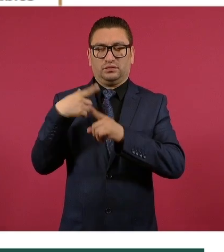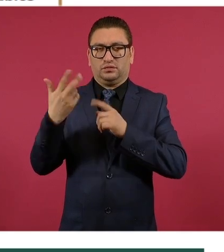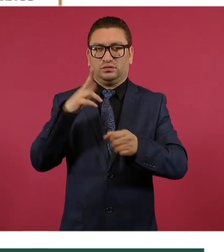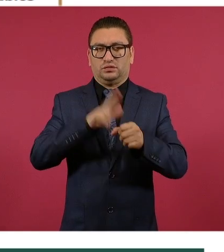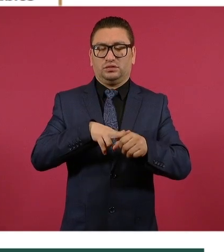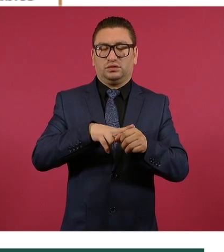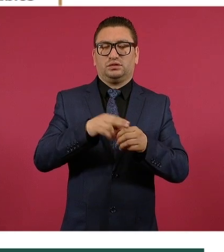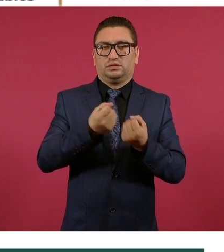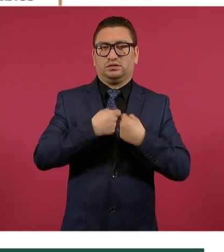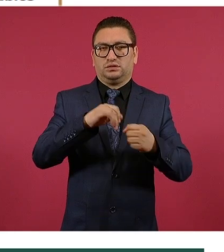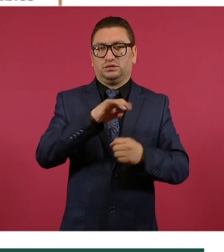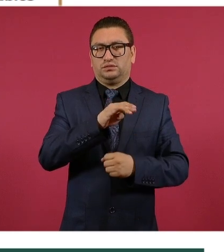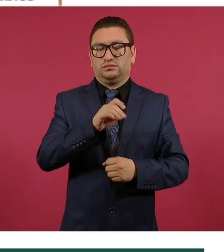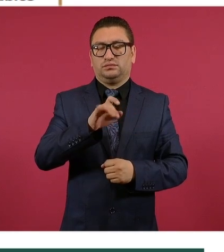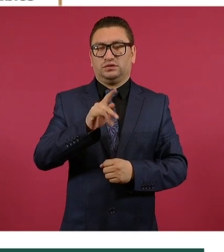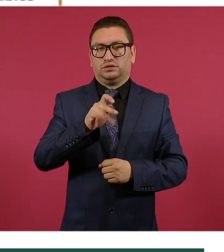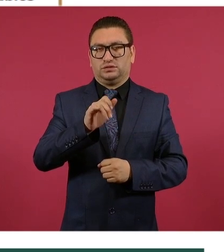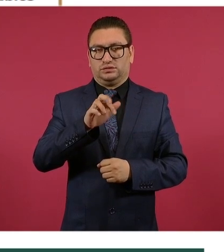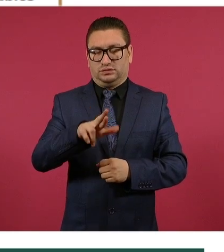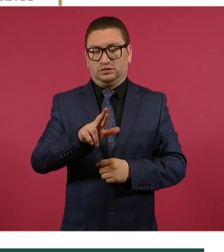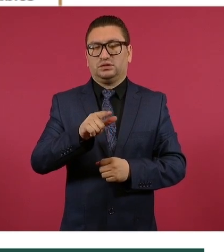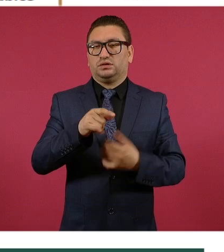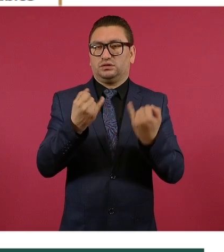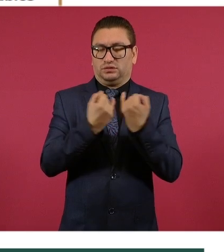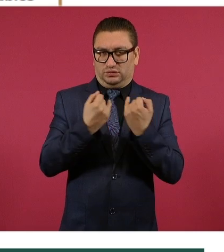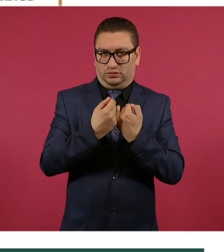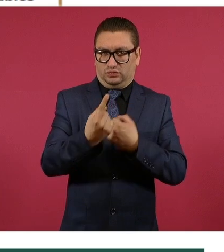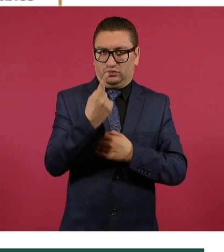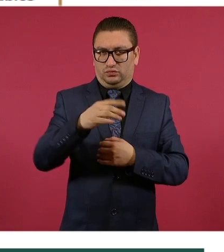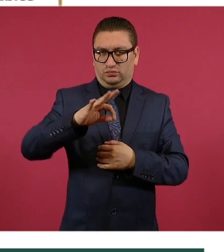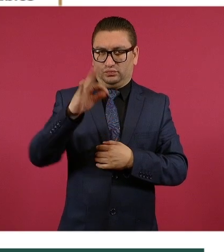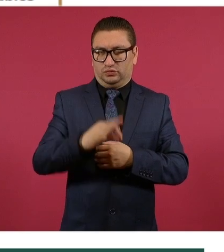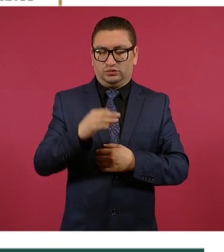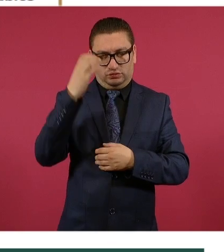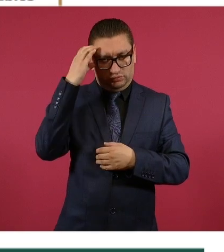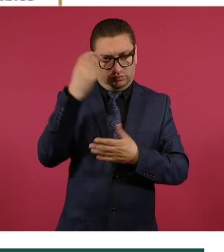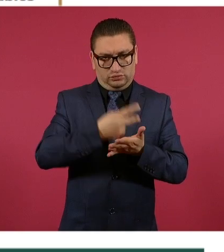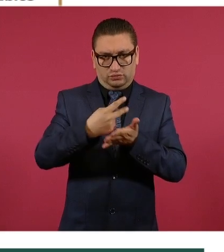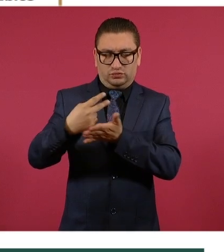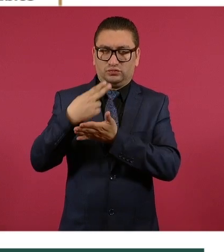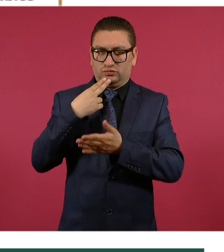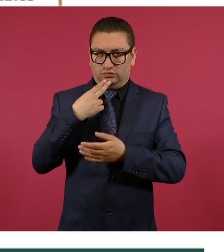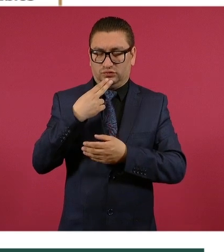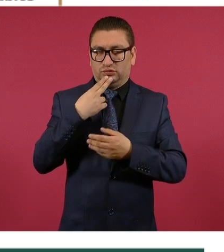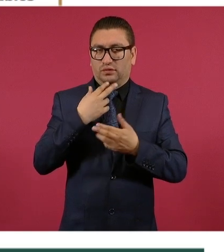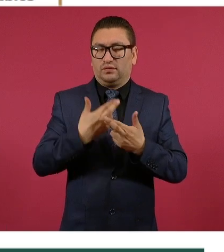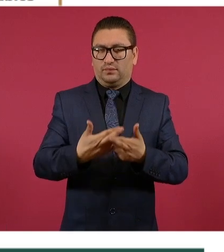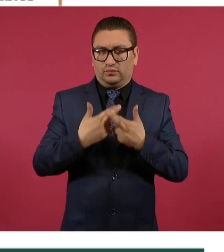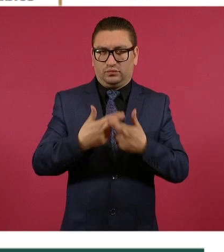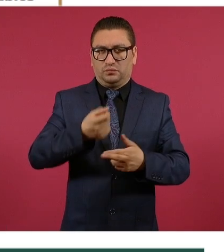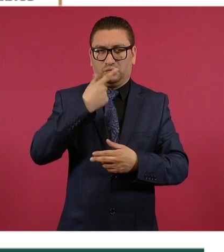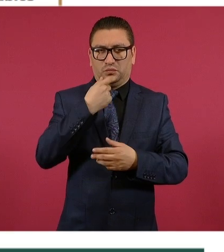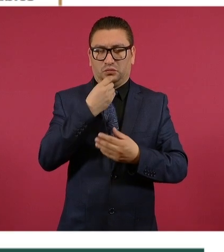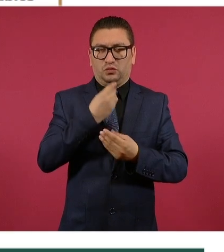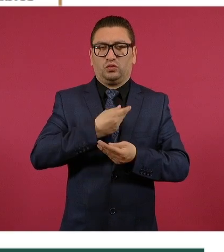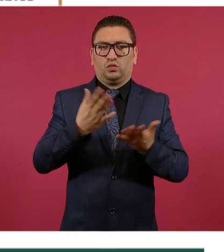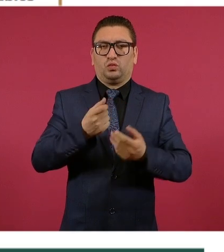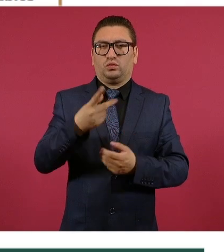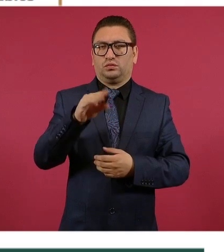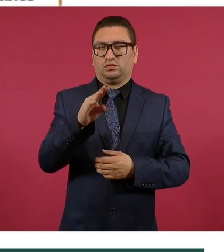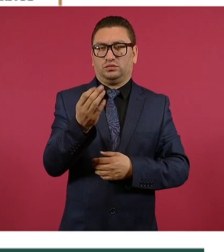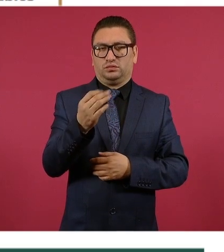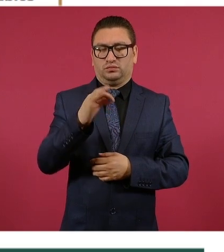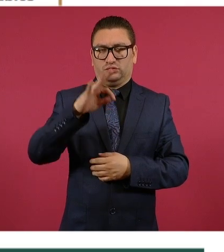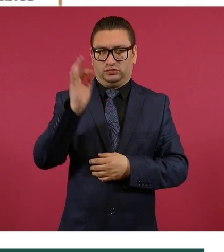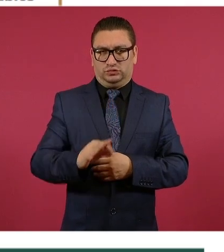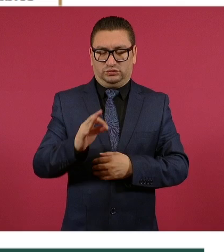IMSS Bienestar. Se ha incrementado también en un 1% el número de las camas sensibles y el abasto se está reportando en